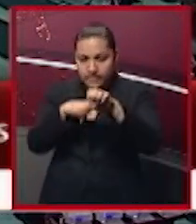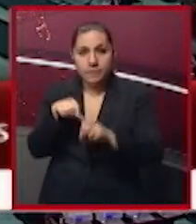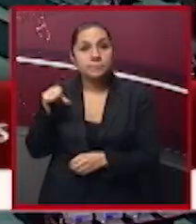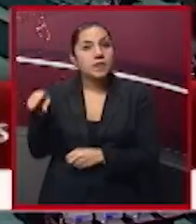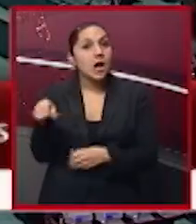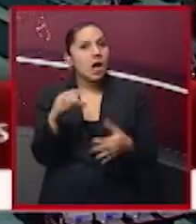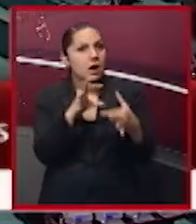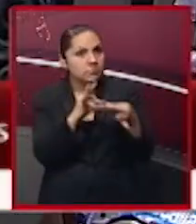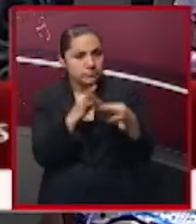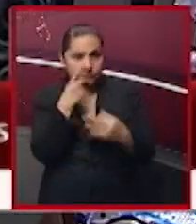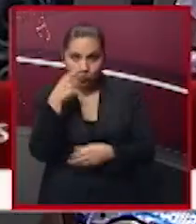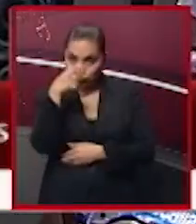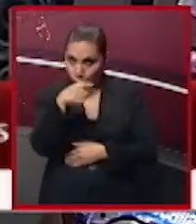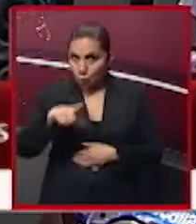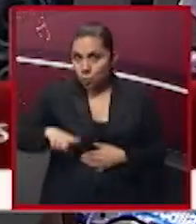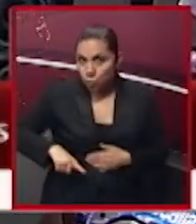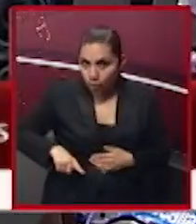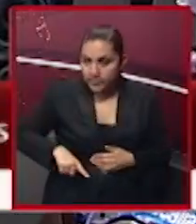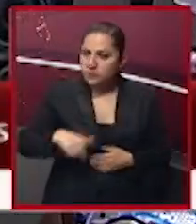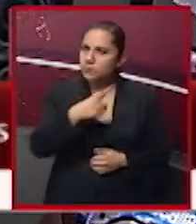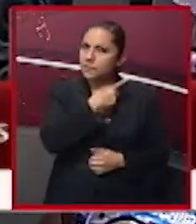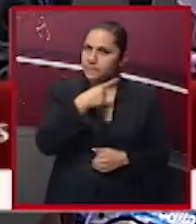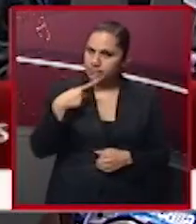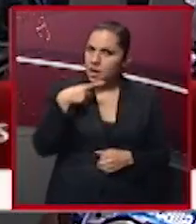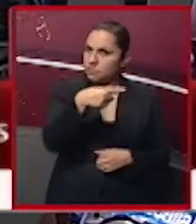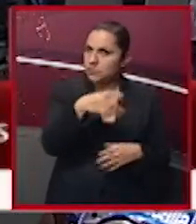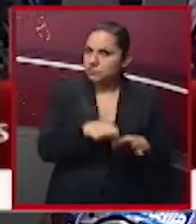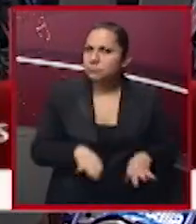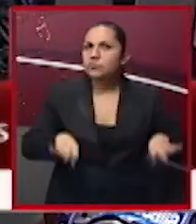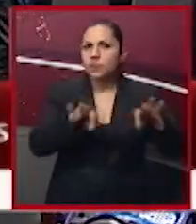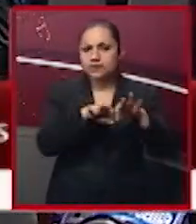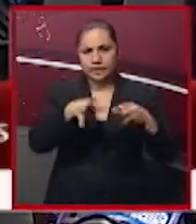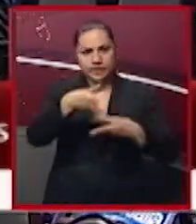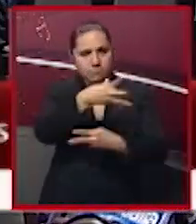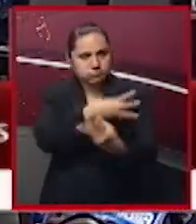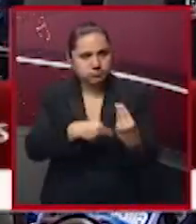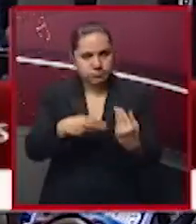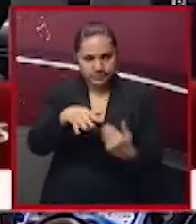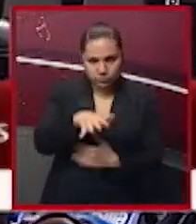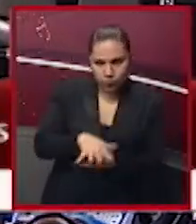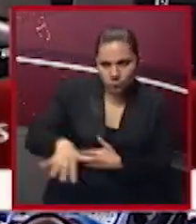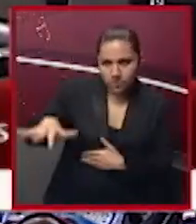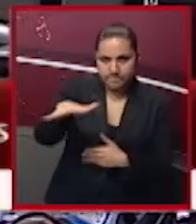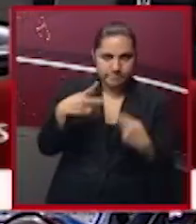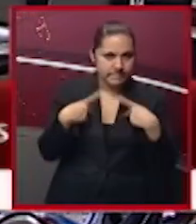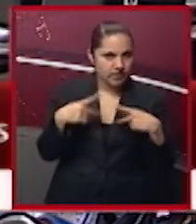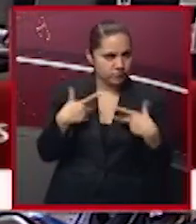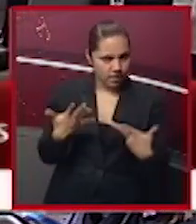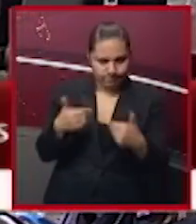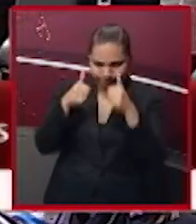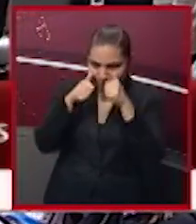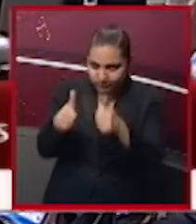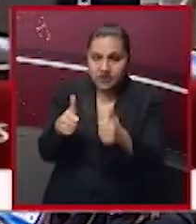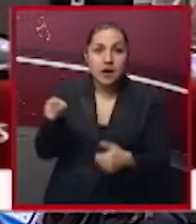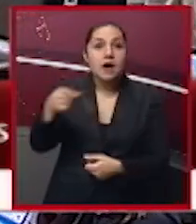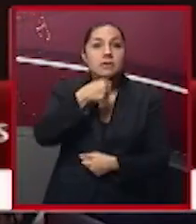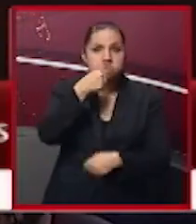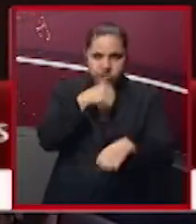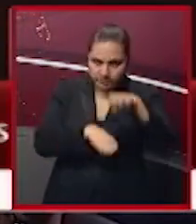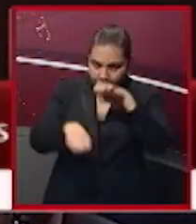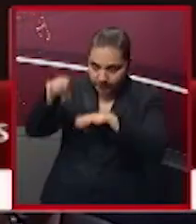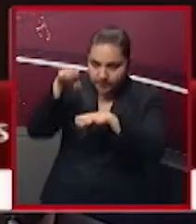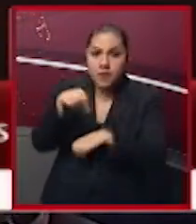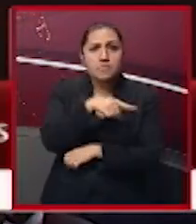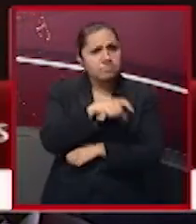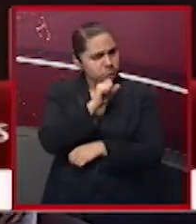gobierno reconocerles toda su aportación al país. Enfatizó que es fundamental dotar de autosuficiencia a los adultos mayores y recordó que la Sedesol contó con